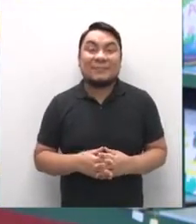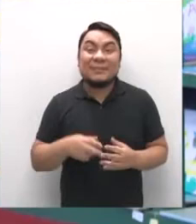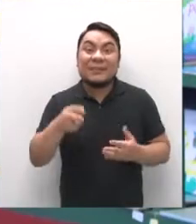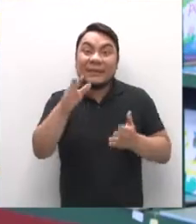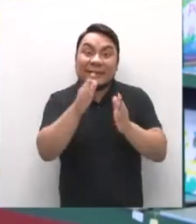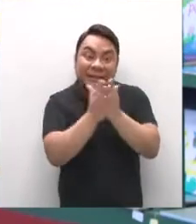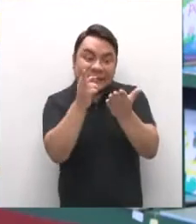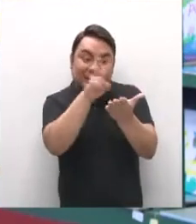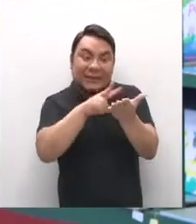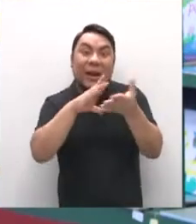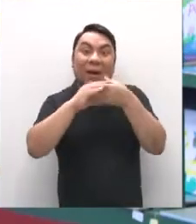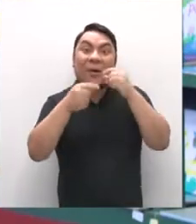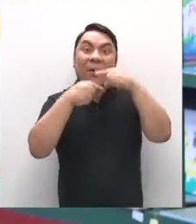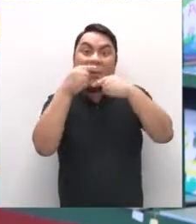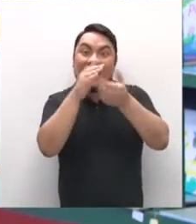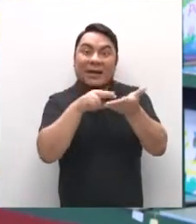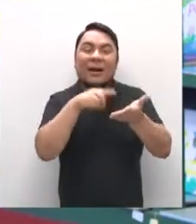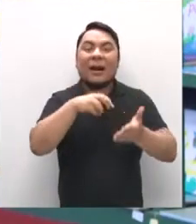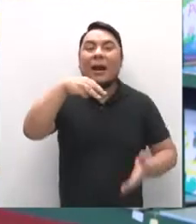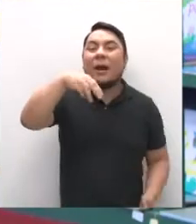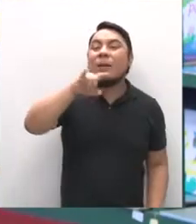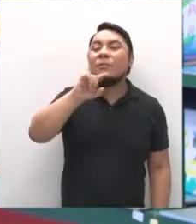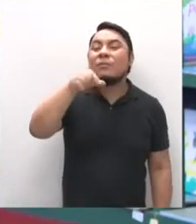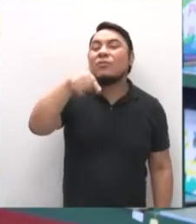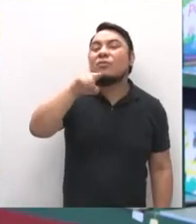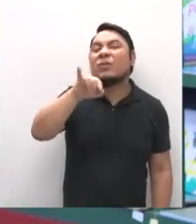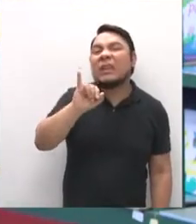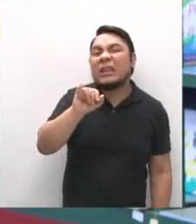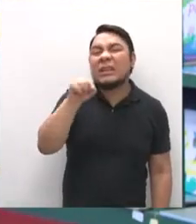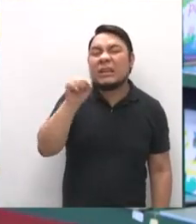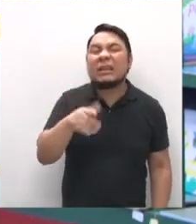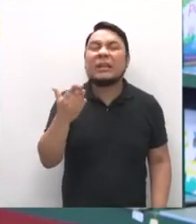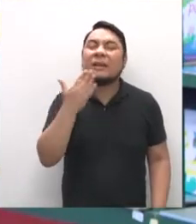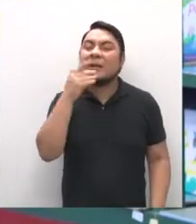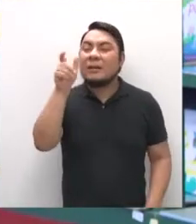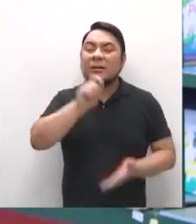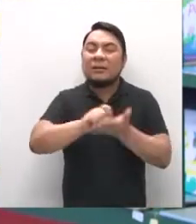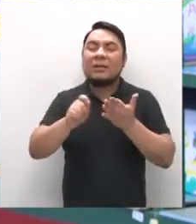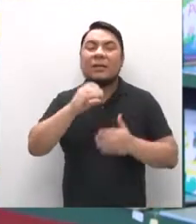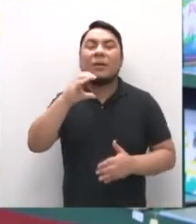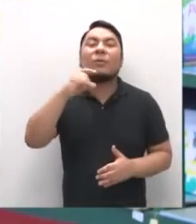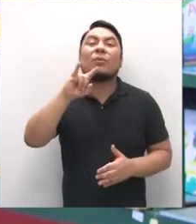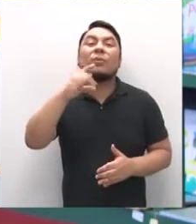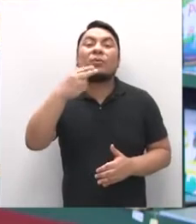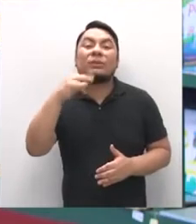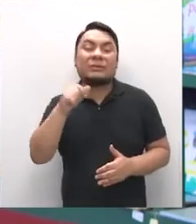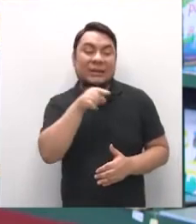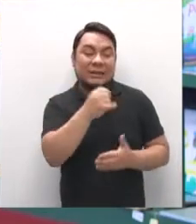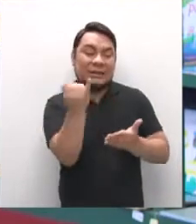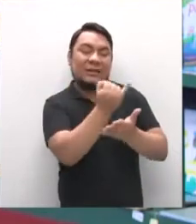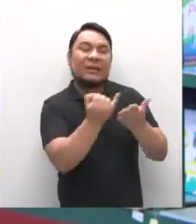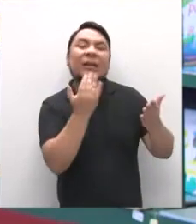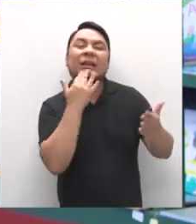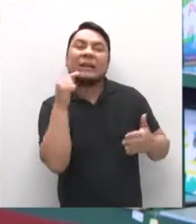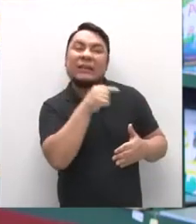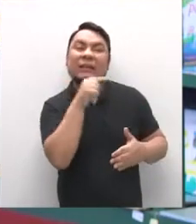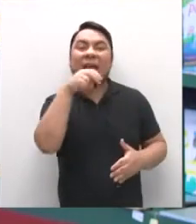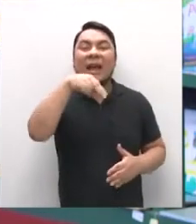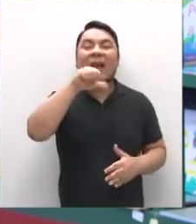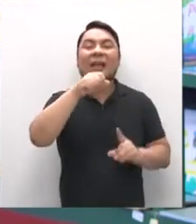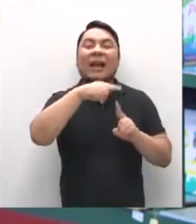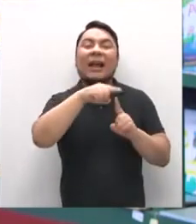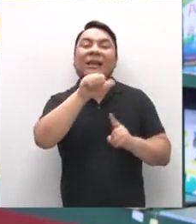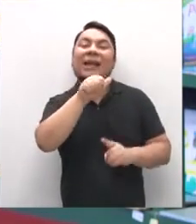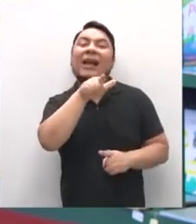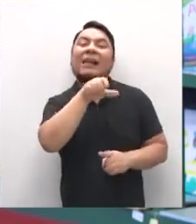Vamos a leer este cuento, El Muki. Los textos son de Cucha del Águila Hidalgo y las ilustraciones de Natalí